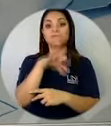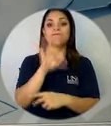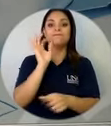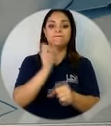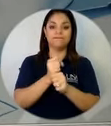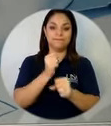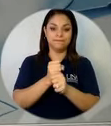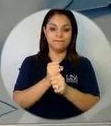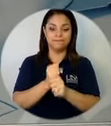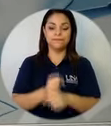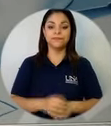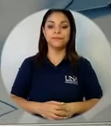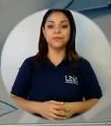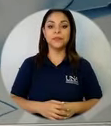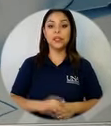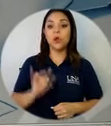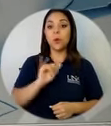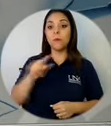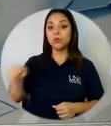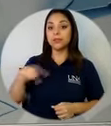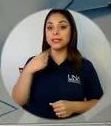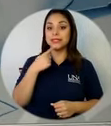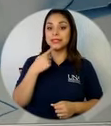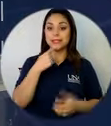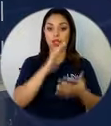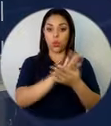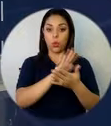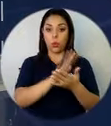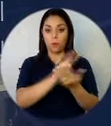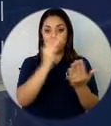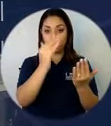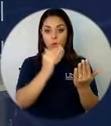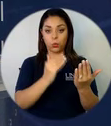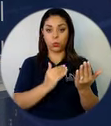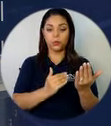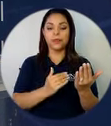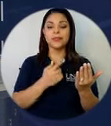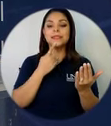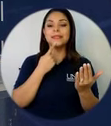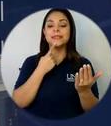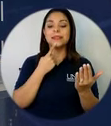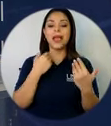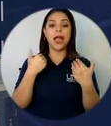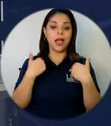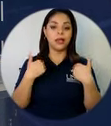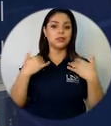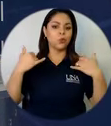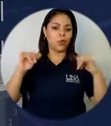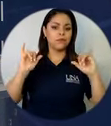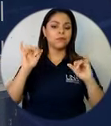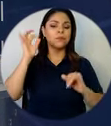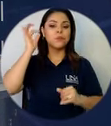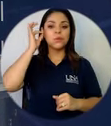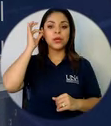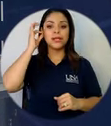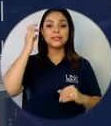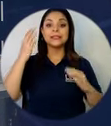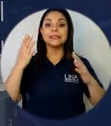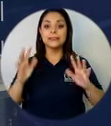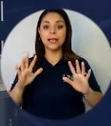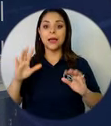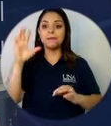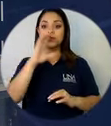trabajando o buscando efectivamente trabajo. E incluso ustedes lo mencionan en el documento, había gente que ya de por sí, mujeres, ¿verdad?,